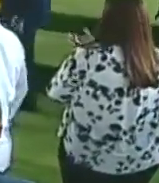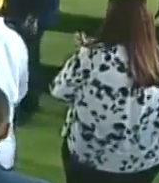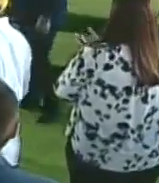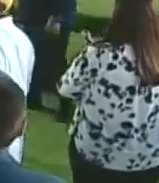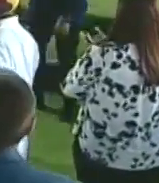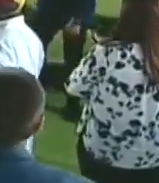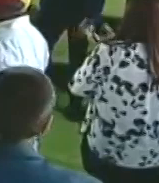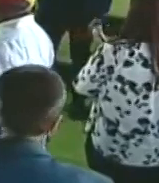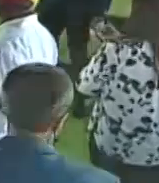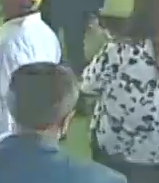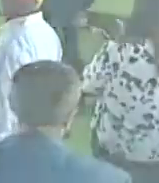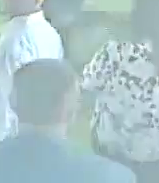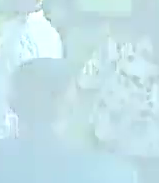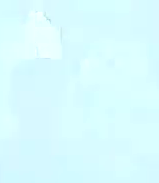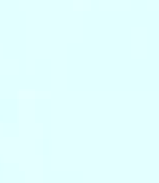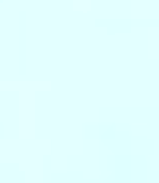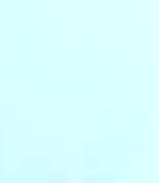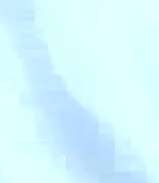Gracias.